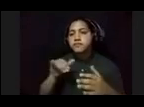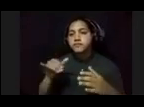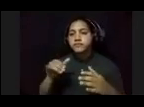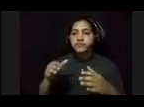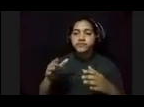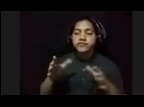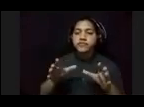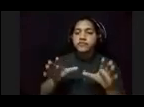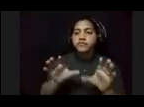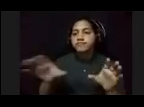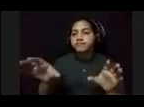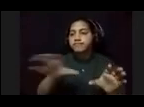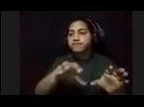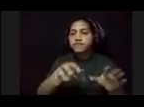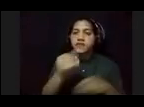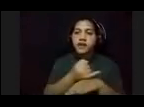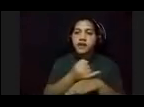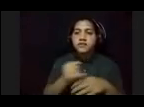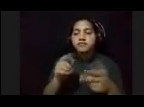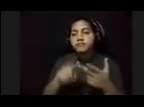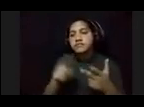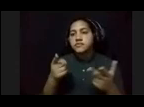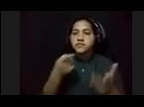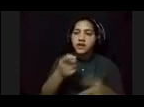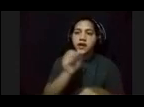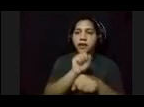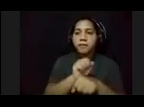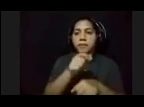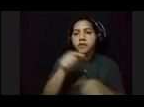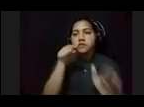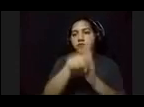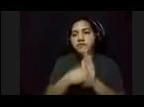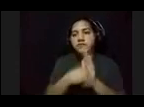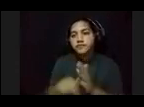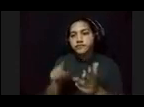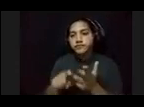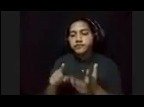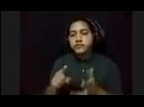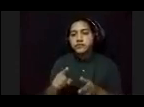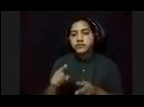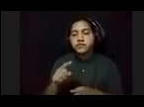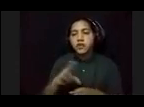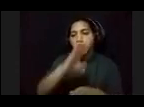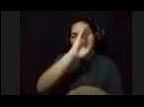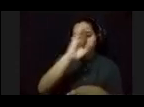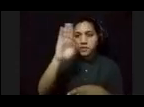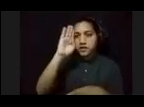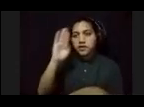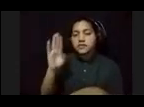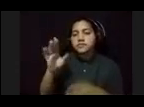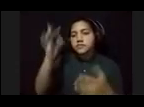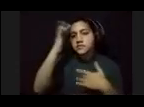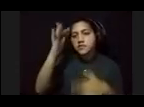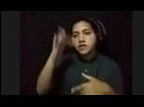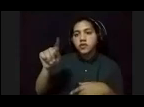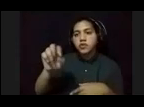matadero municipal y sus posibles fuentes de empleo, y el hospital de tuberculosos o cuarentenario de San Juan.